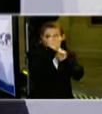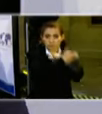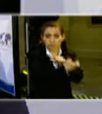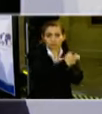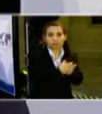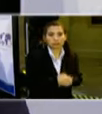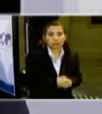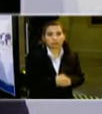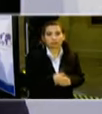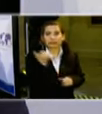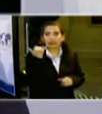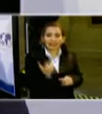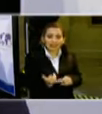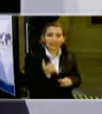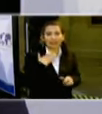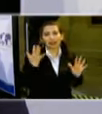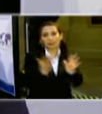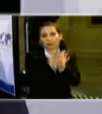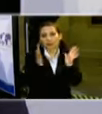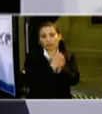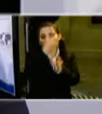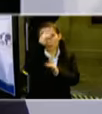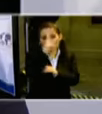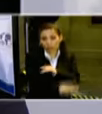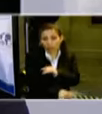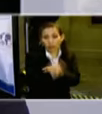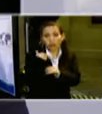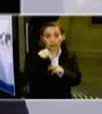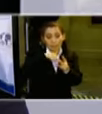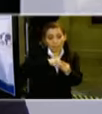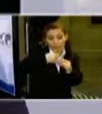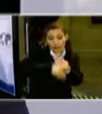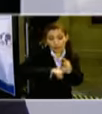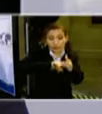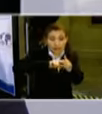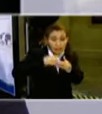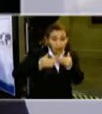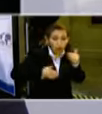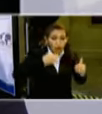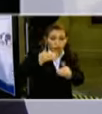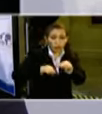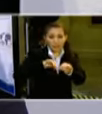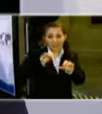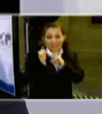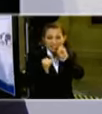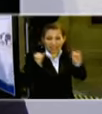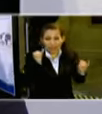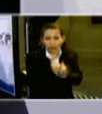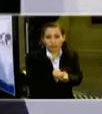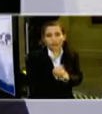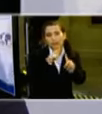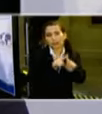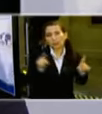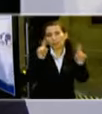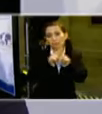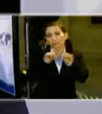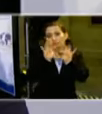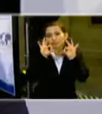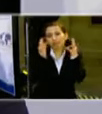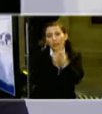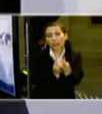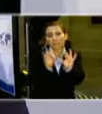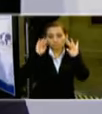este. Y bueno, la participación de México a partir del surgimiento de otros actores internacionales en diferentes mecanismos